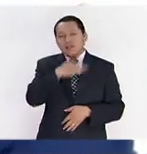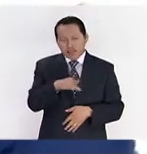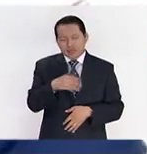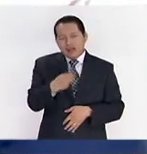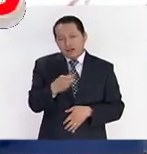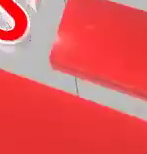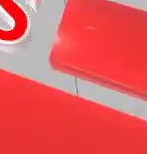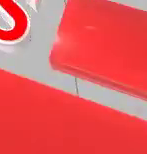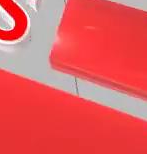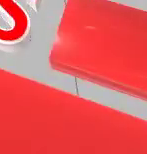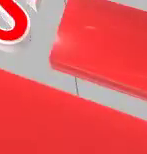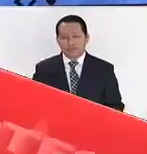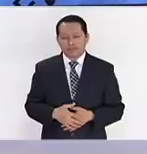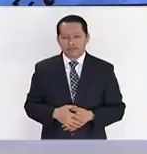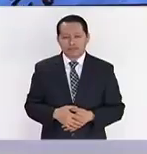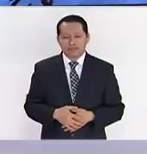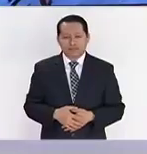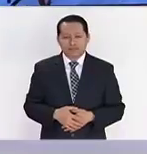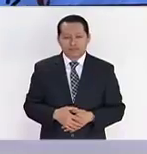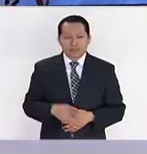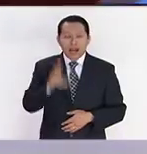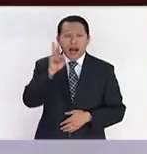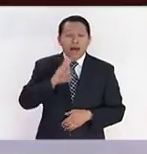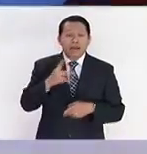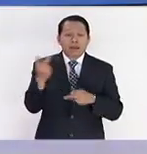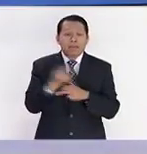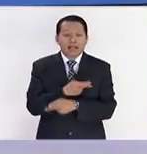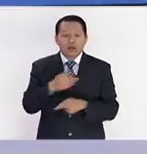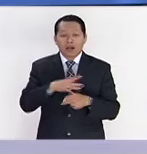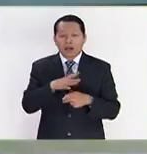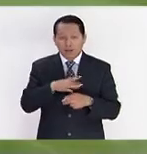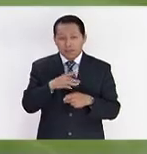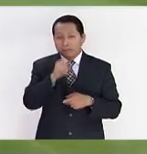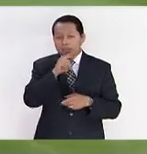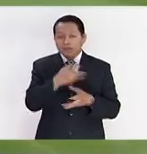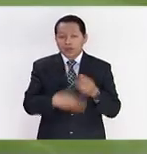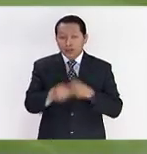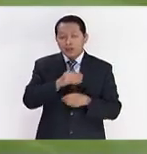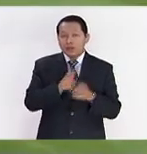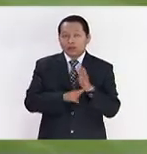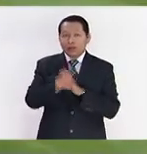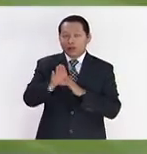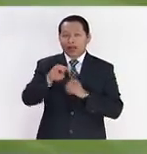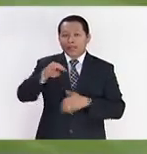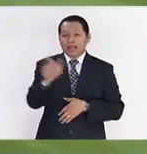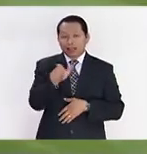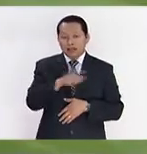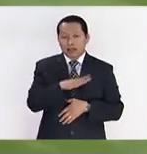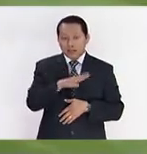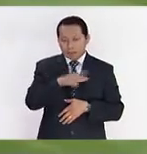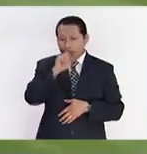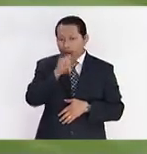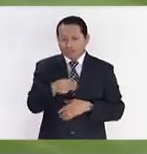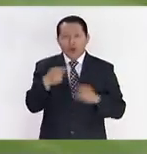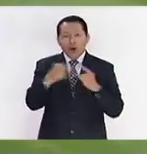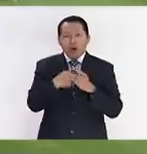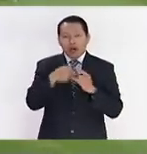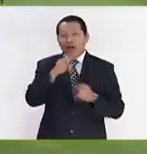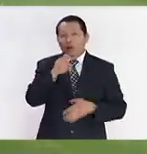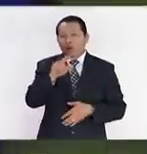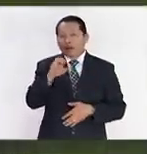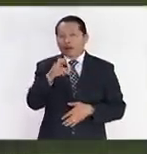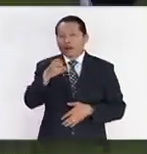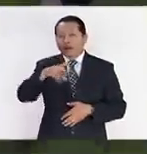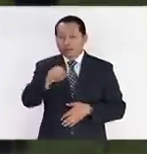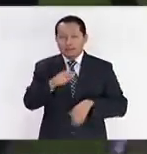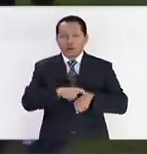final. Y vamos a ver qué pasó en la gran final, partido de vuelta del Ascenso MX. Aquí estaba el gol de Raúl Enríquez al